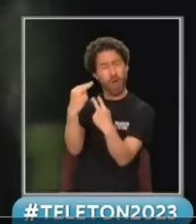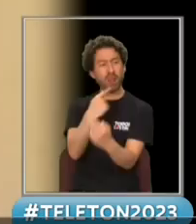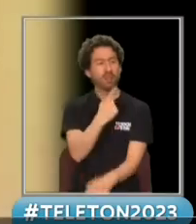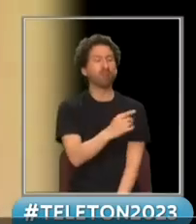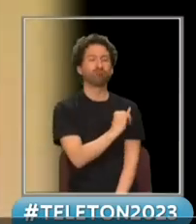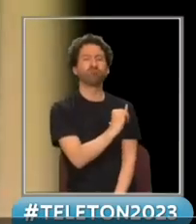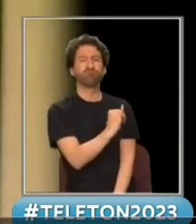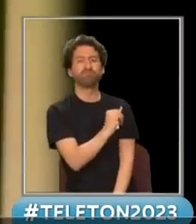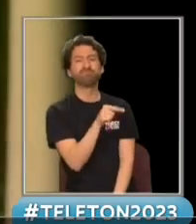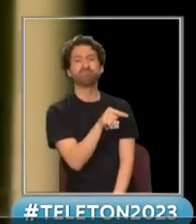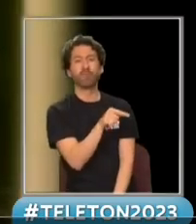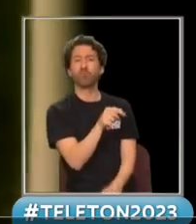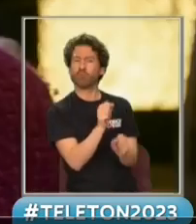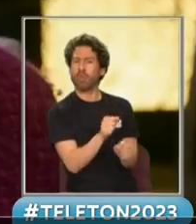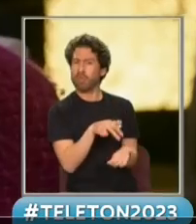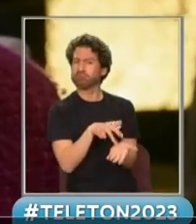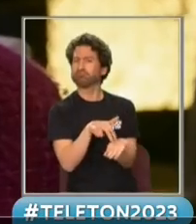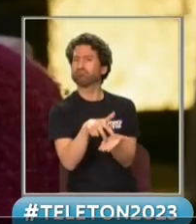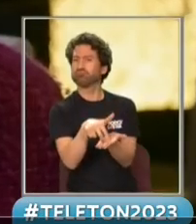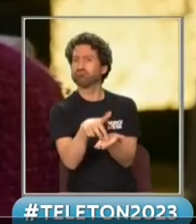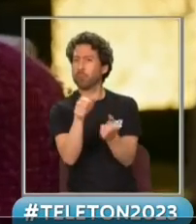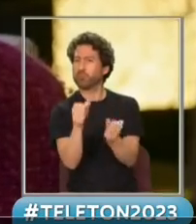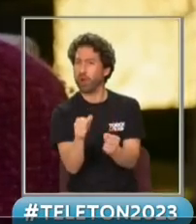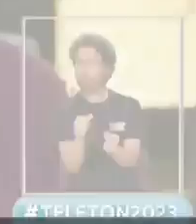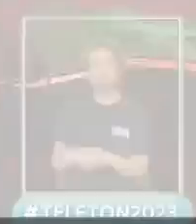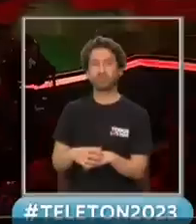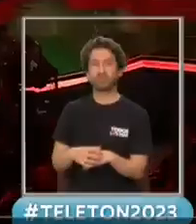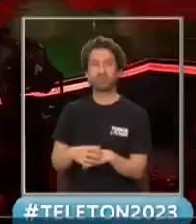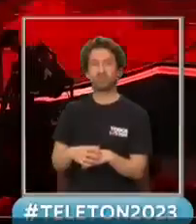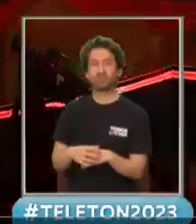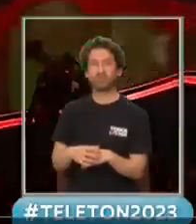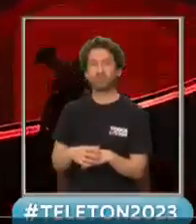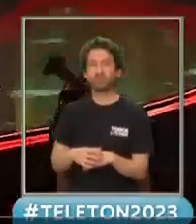primera noche cargada de historias, recuerdos y también música.